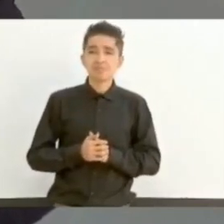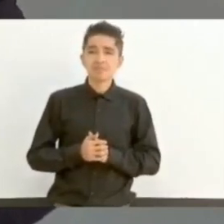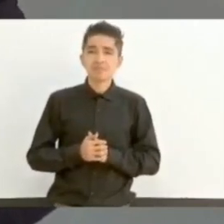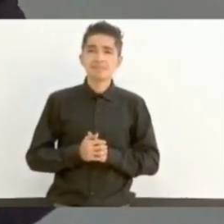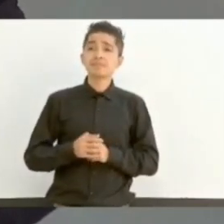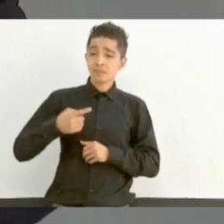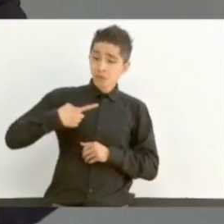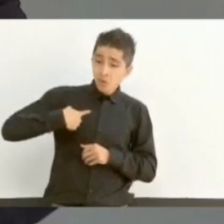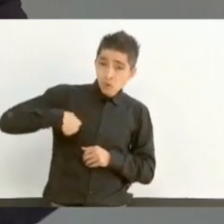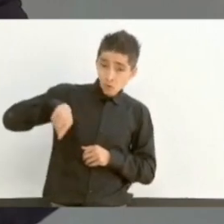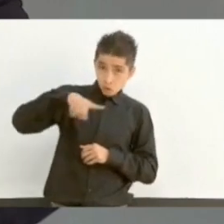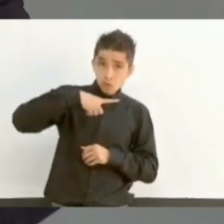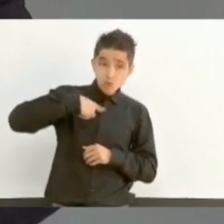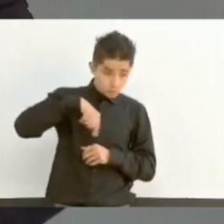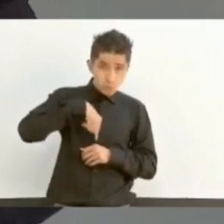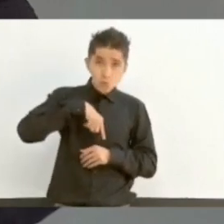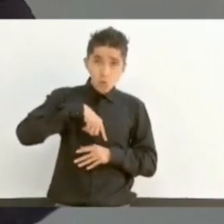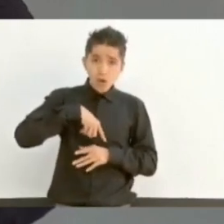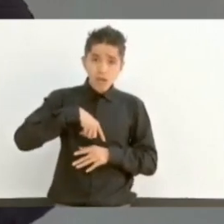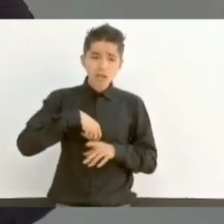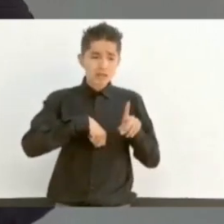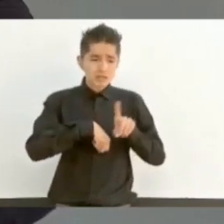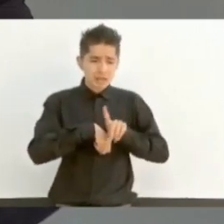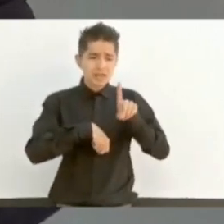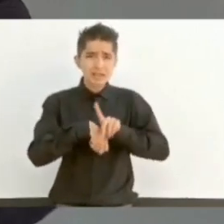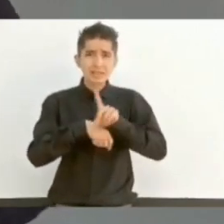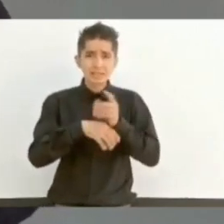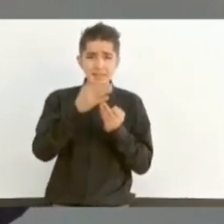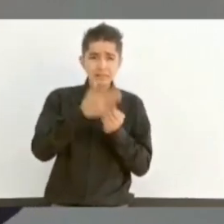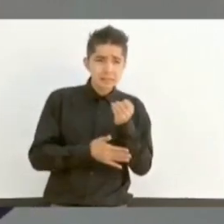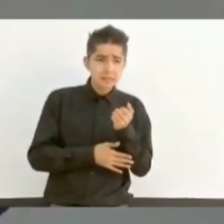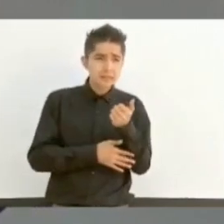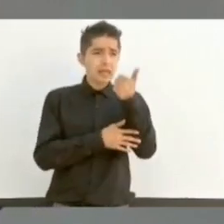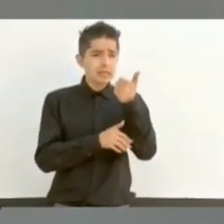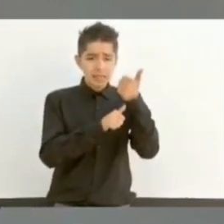Nosotros todos los días, de 6 a 7 de la mañana,